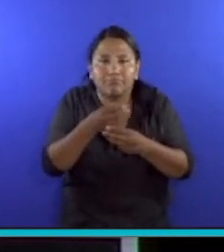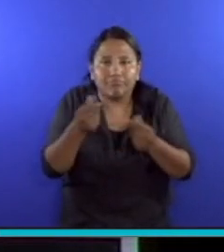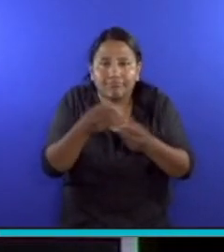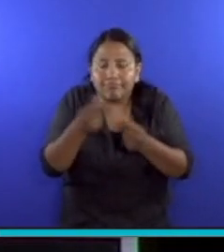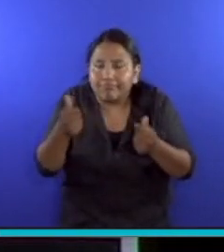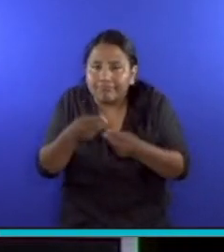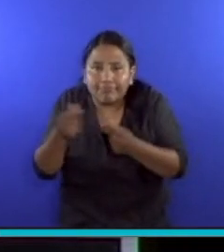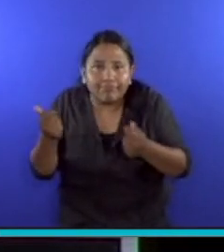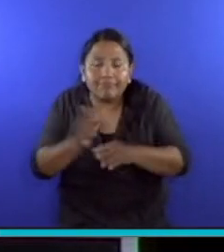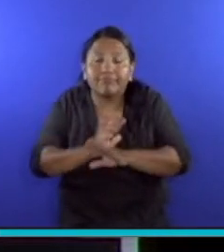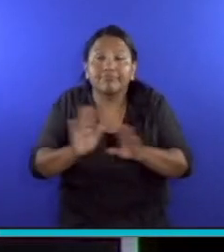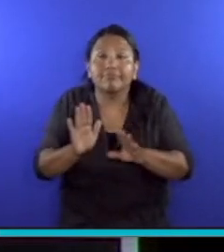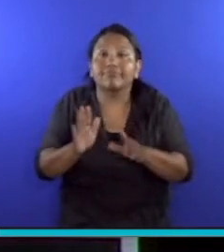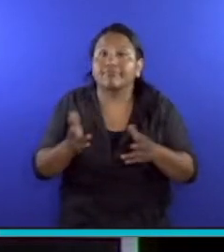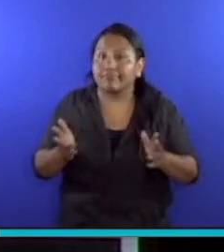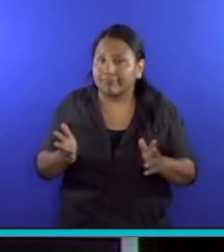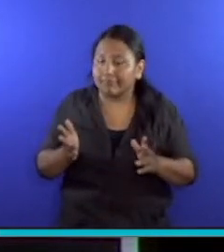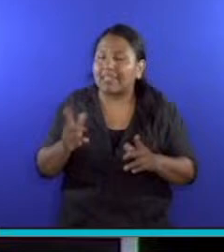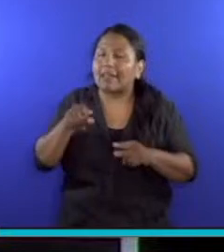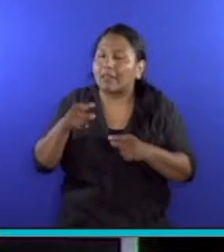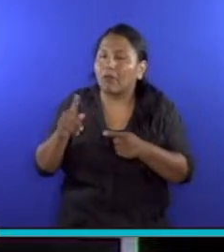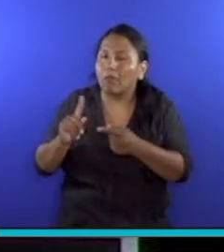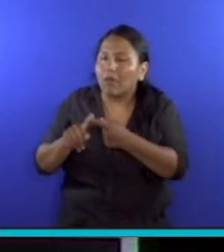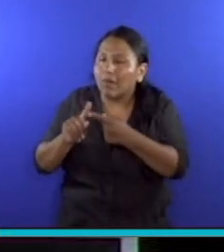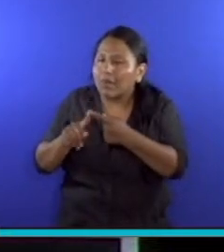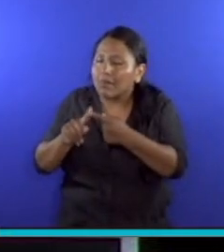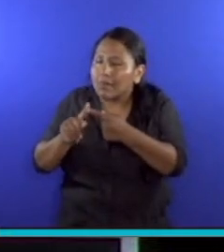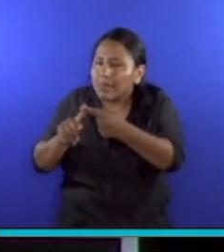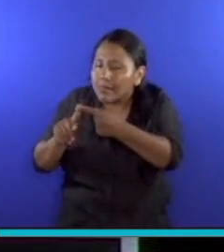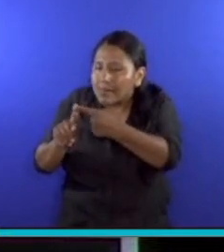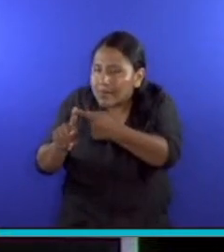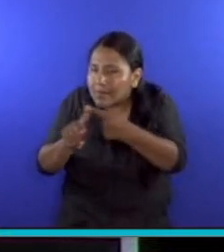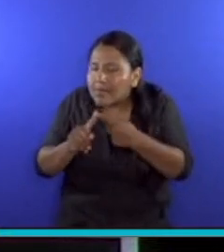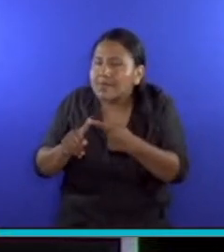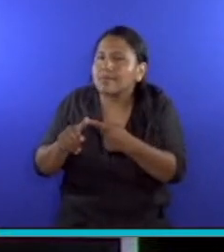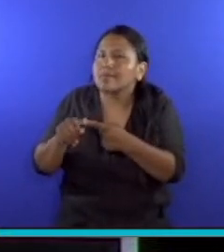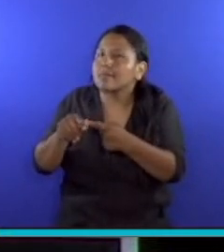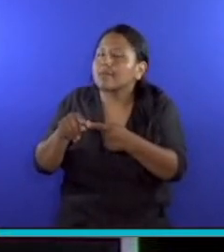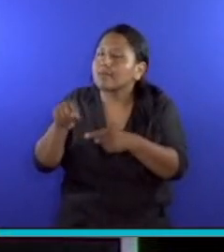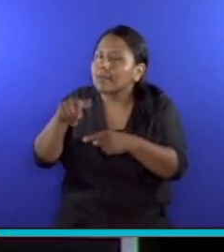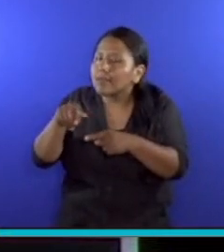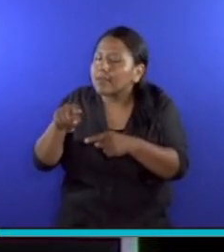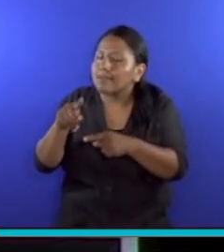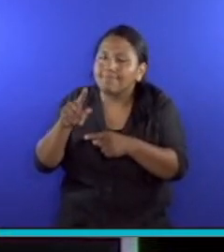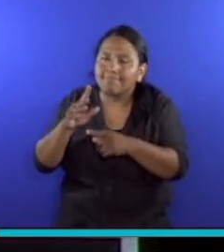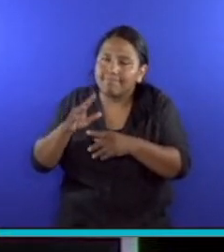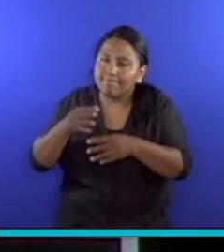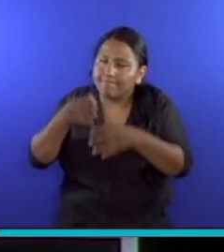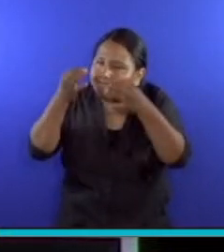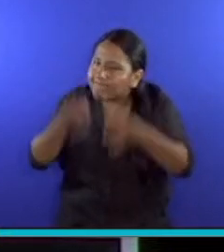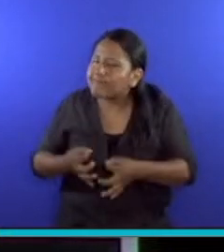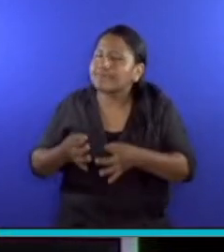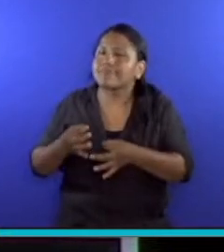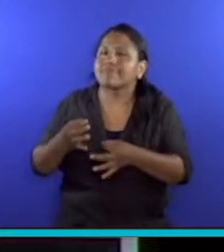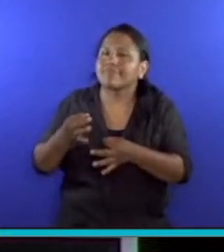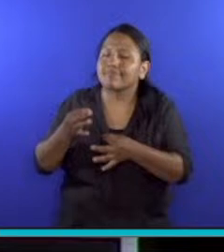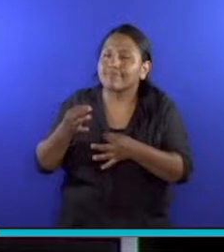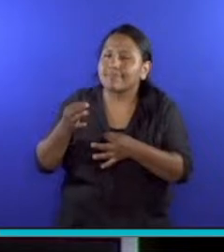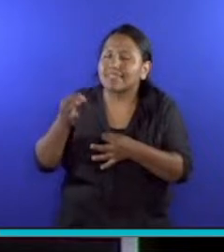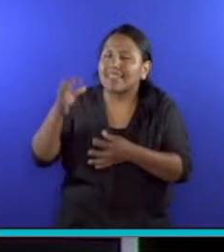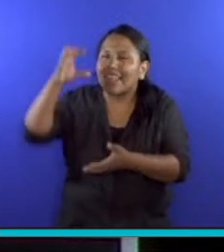contó con la complicidad y con la participación directa de Blaquier, quien